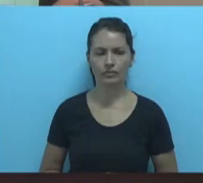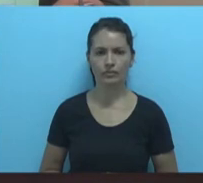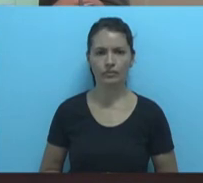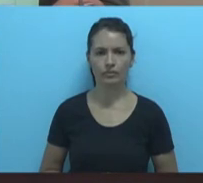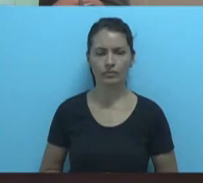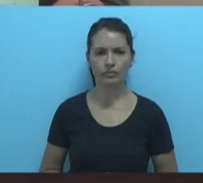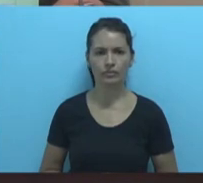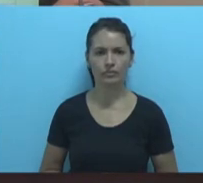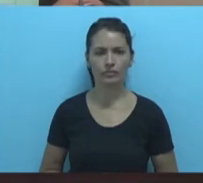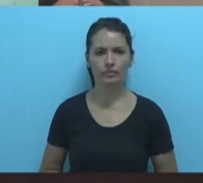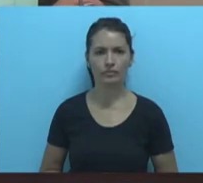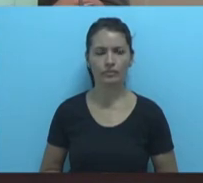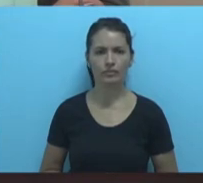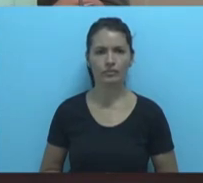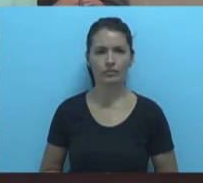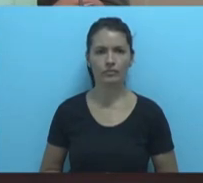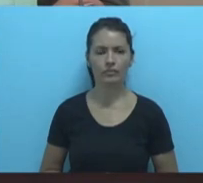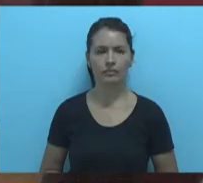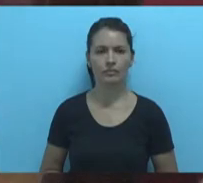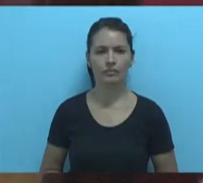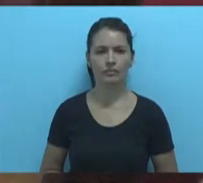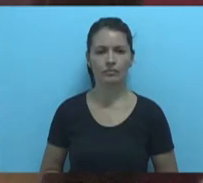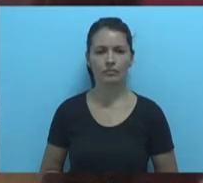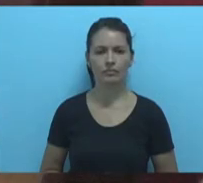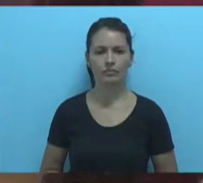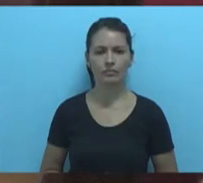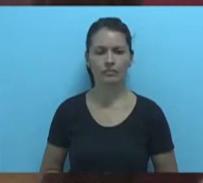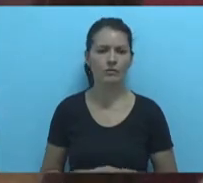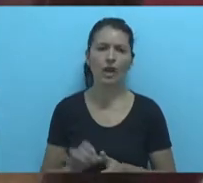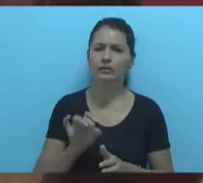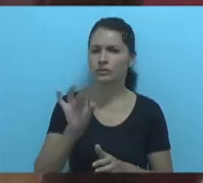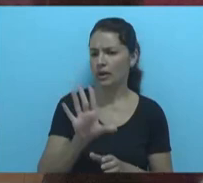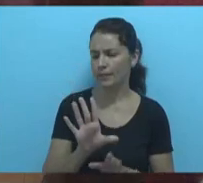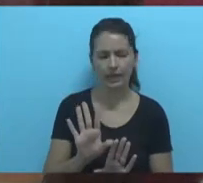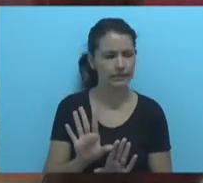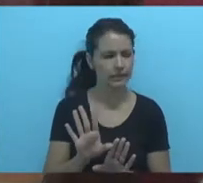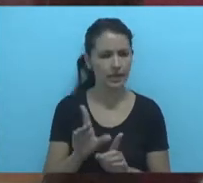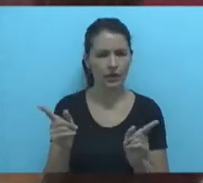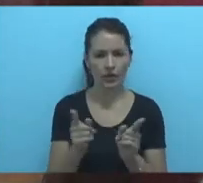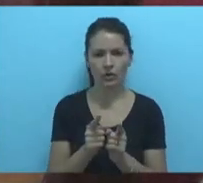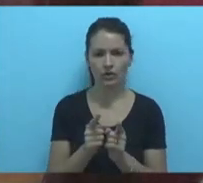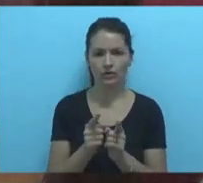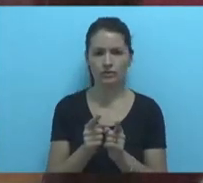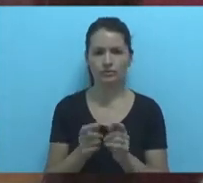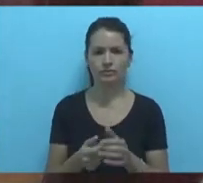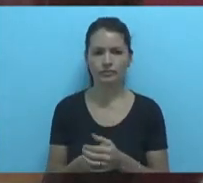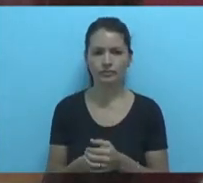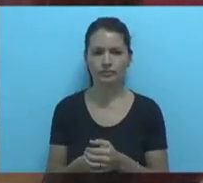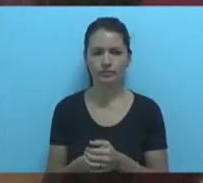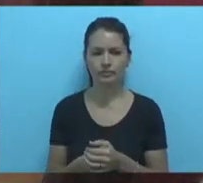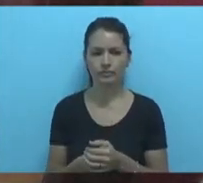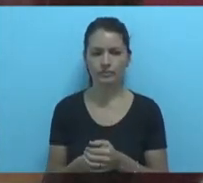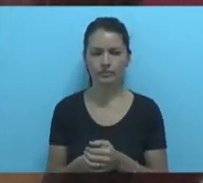Perdón, que no tiene sonido la diputada. No. Ah, bueno, ahora sí. Ahí sí. No, muy brevemente, no creo que haya nadie